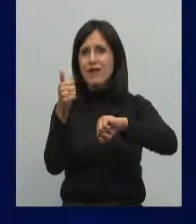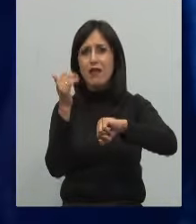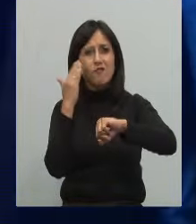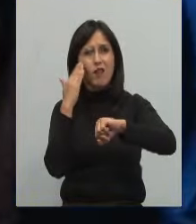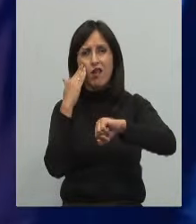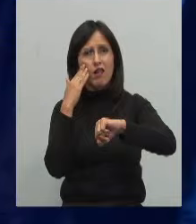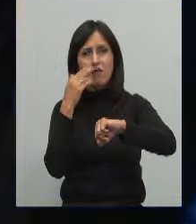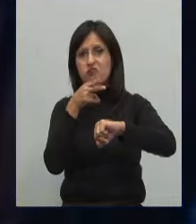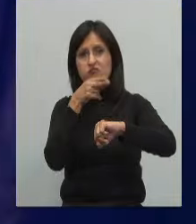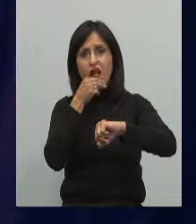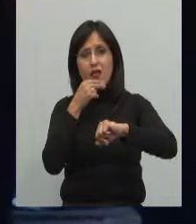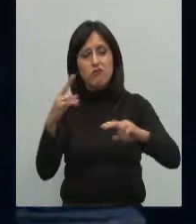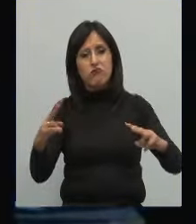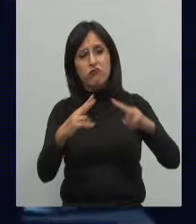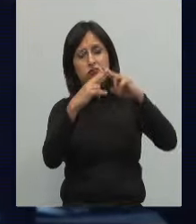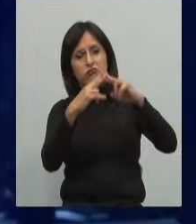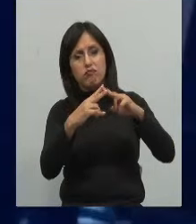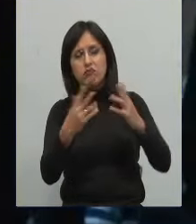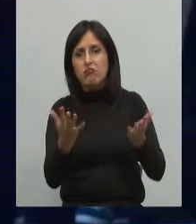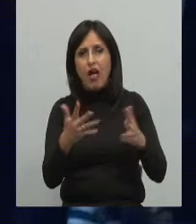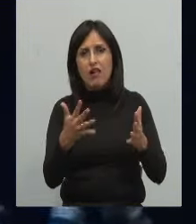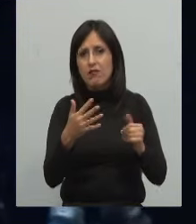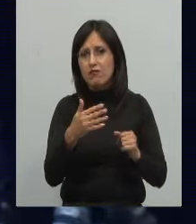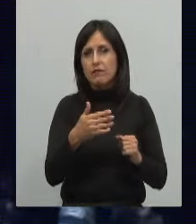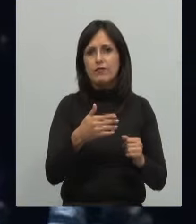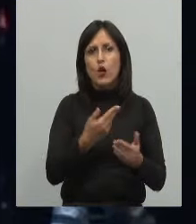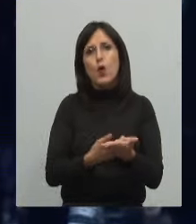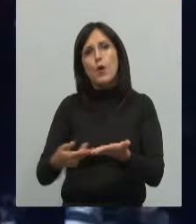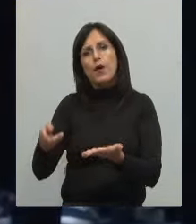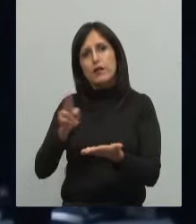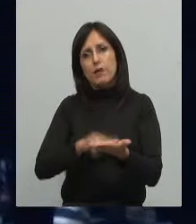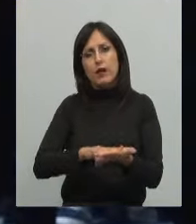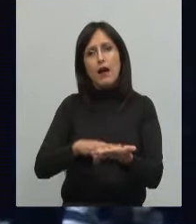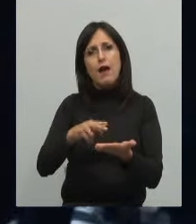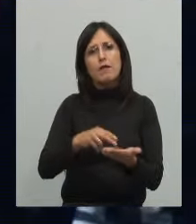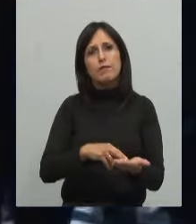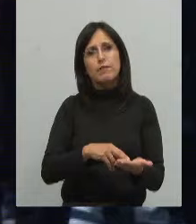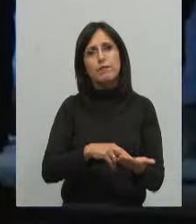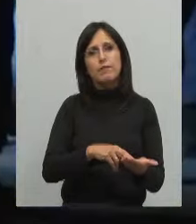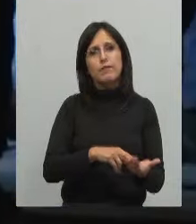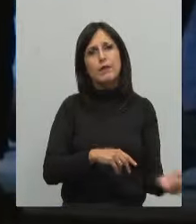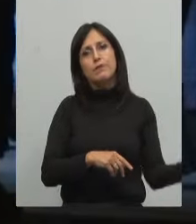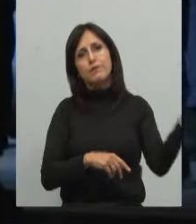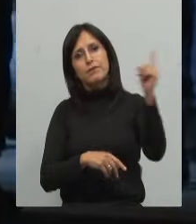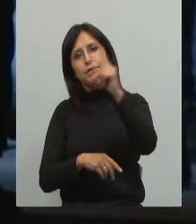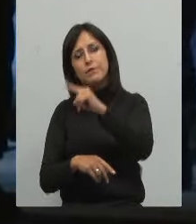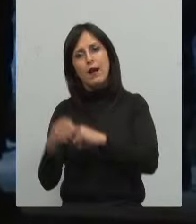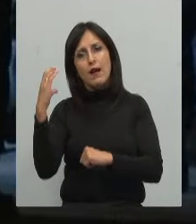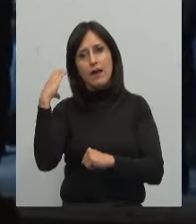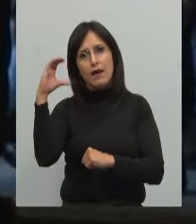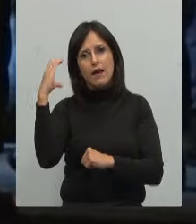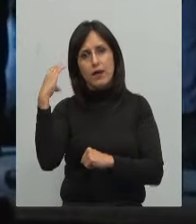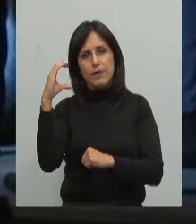noticia, decidimos regresar para empezar a buscarlo de nuevo. Como recién es ahora, como a las 5 de la tarde,